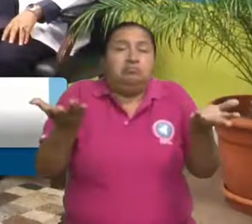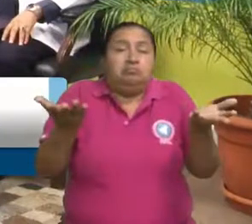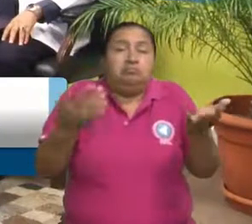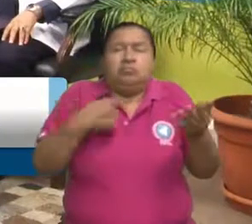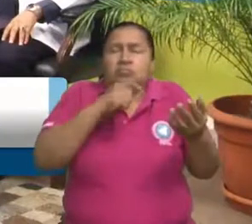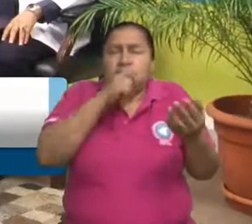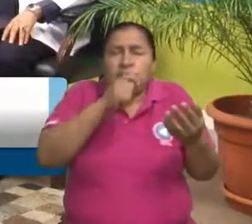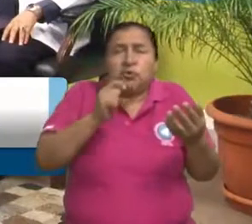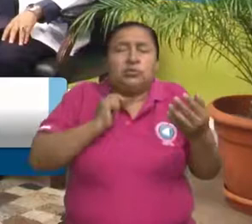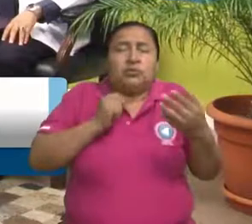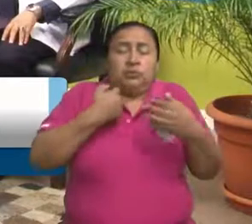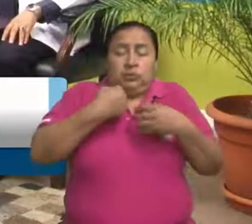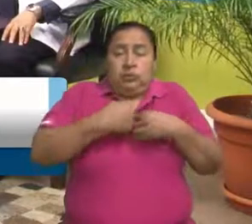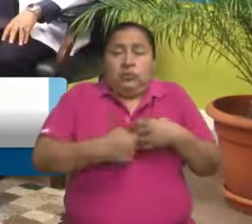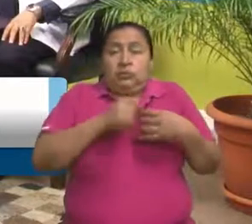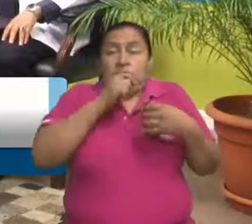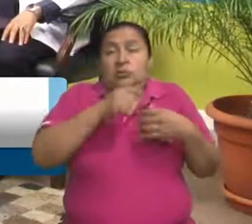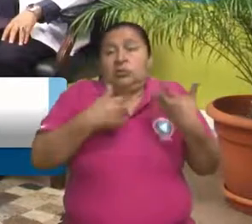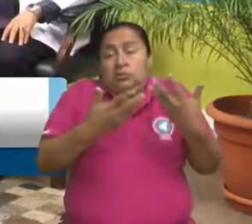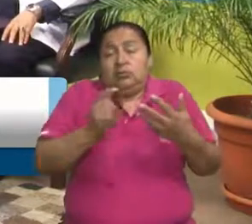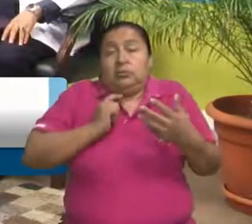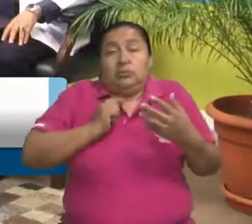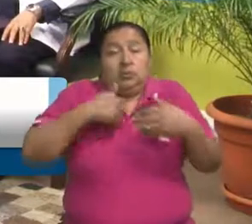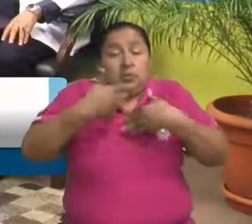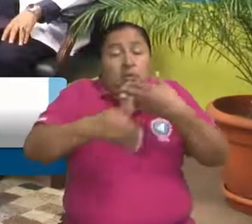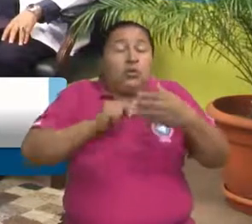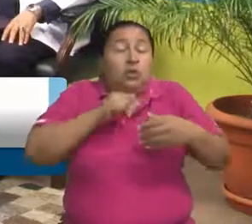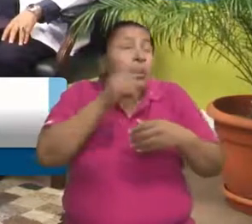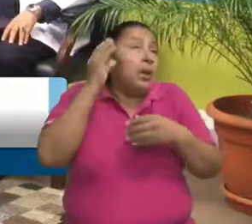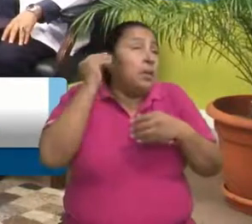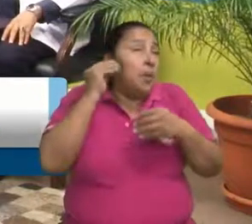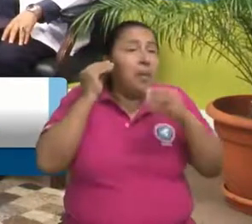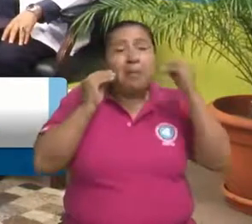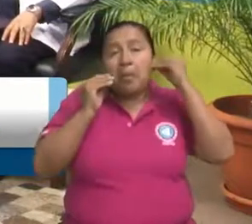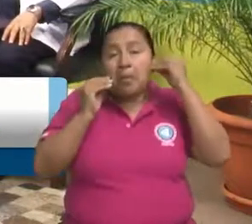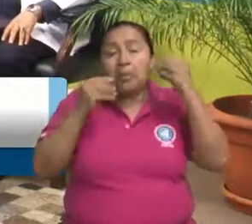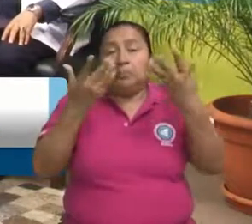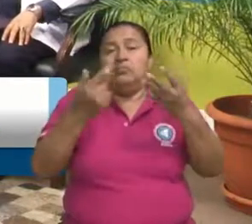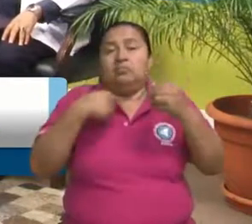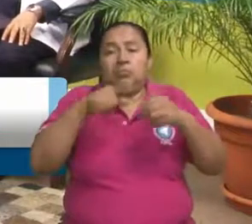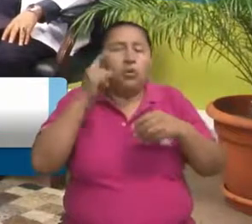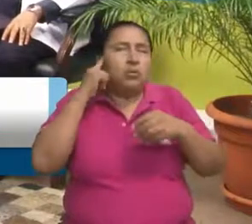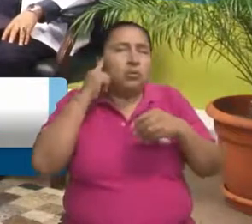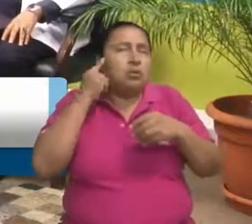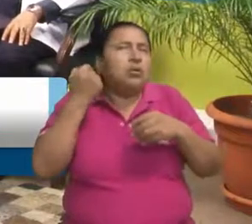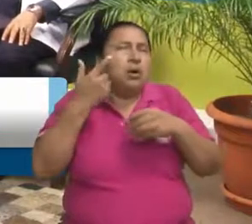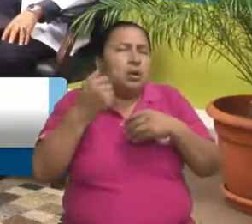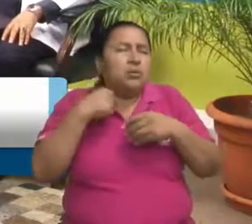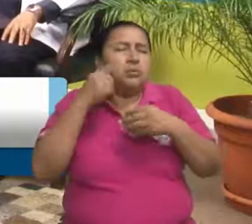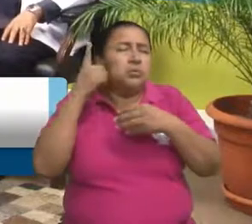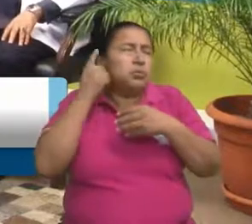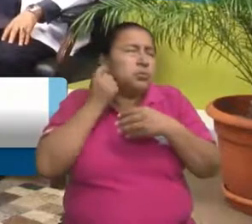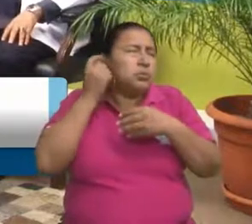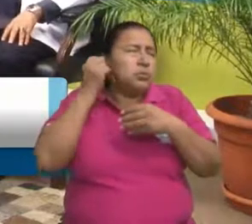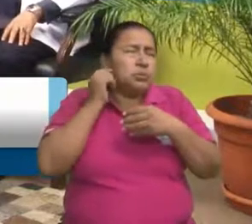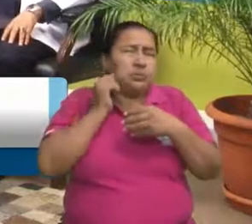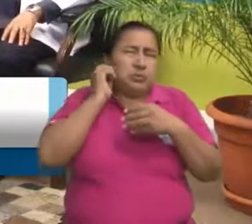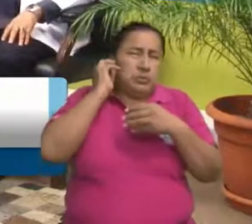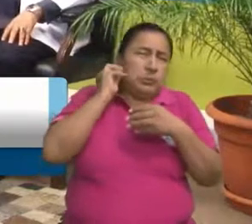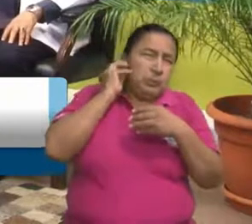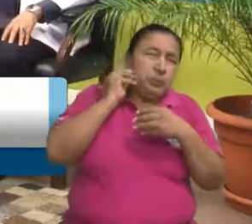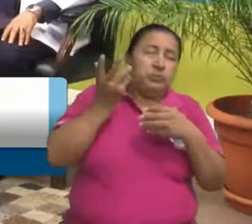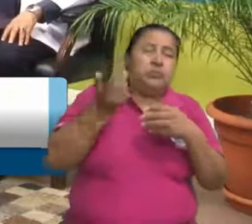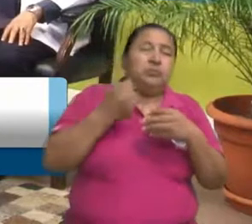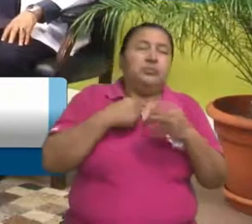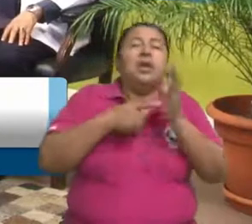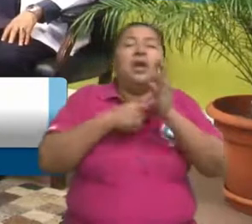agrado, pues, estarte, porque este, si te susurran al oído, ¿verdad? Pues vos sentís un cierto como cosquilleo. Más los